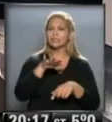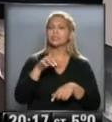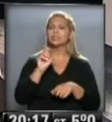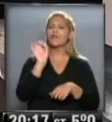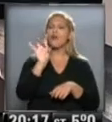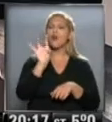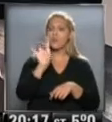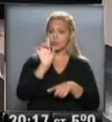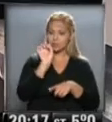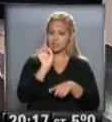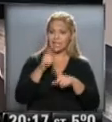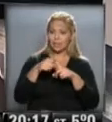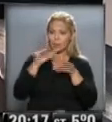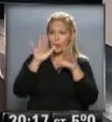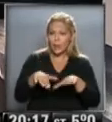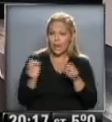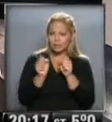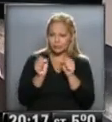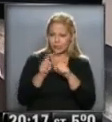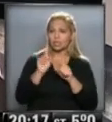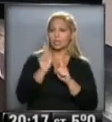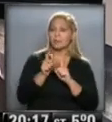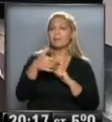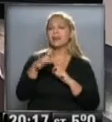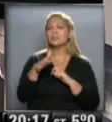Formosa, desciende la temperatura allí con valores máximos